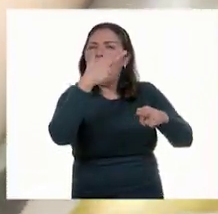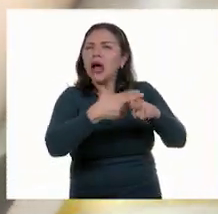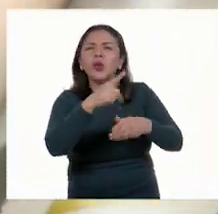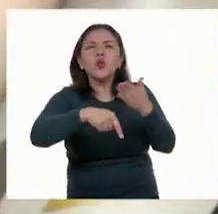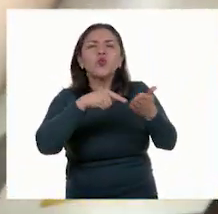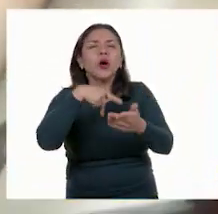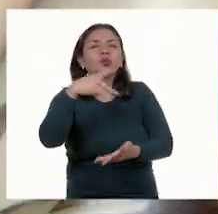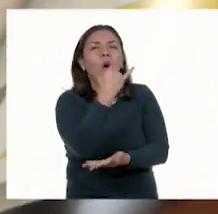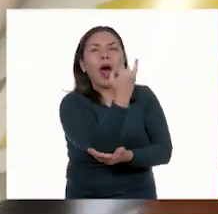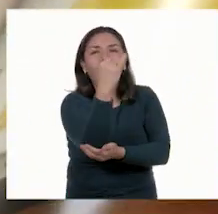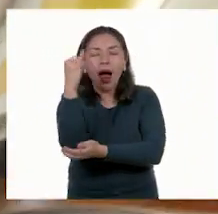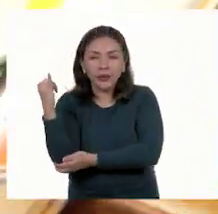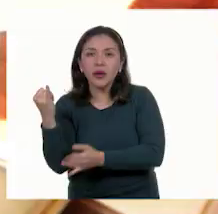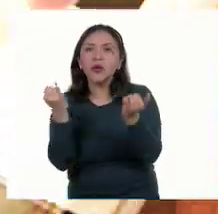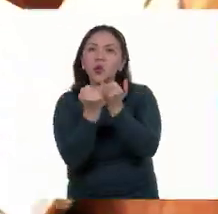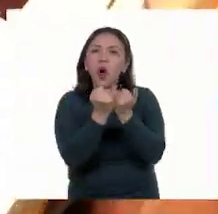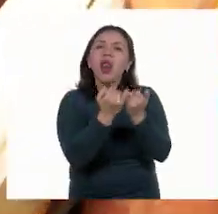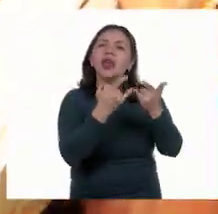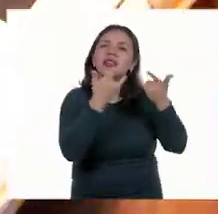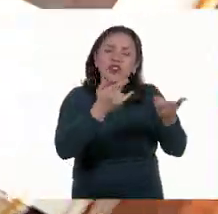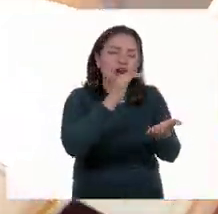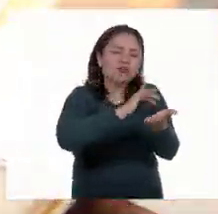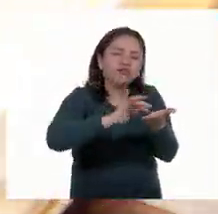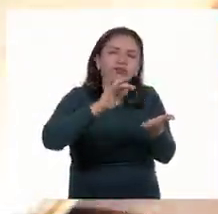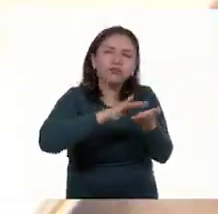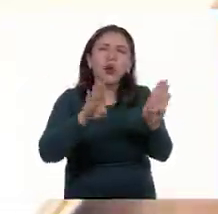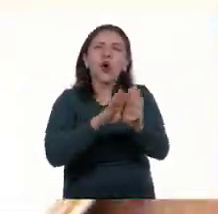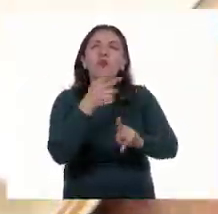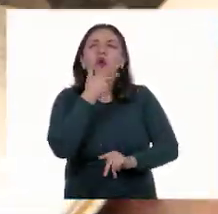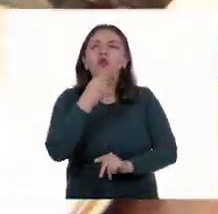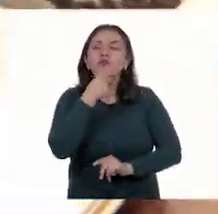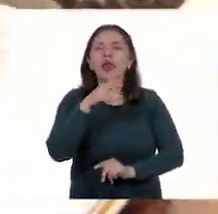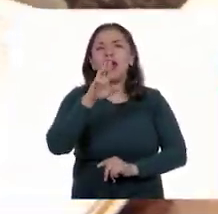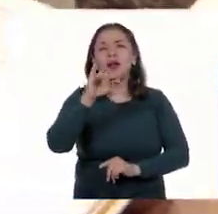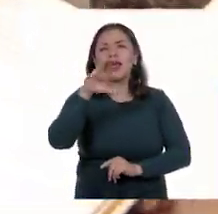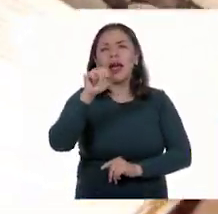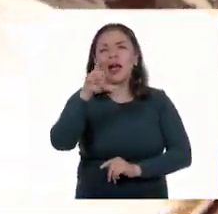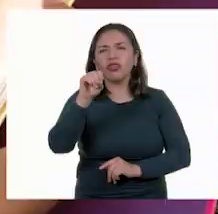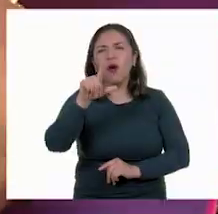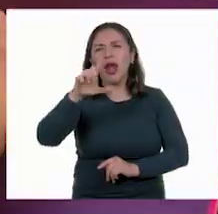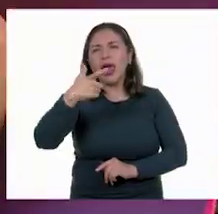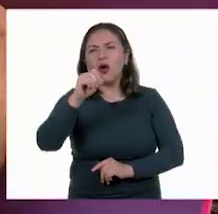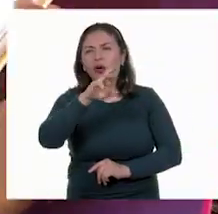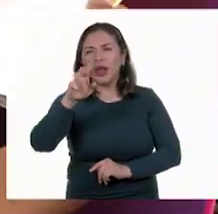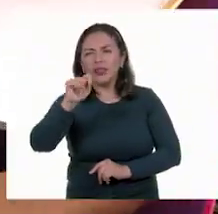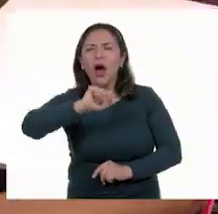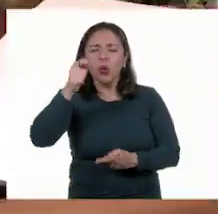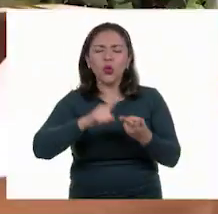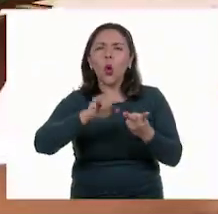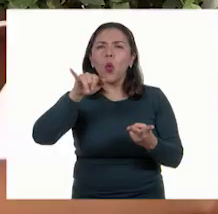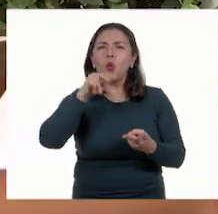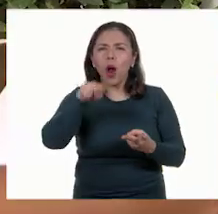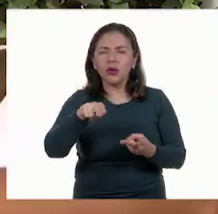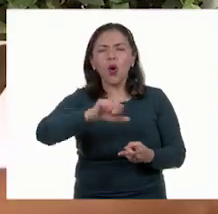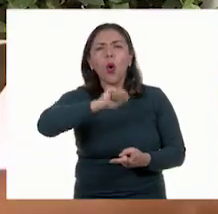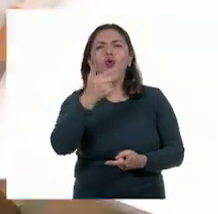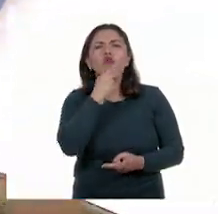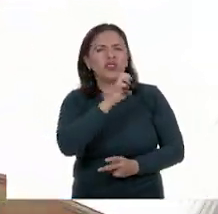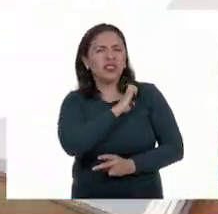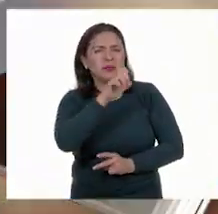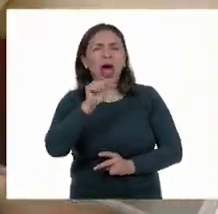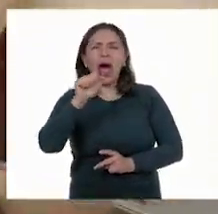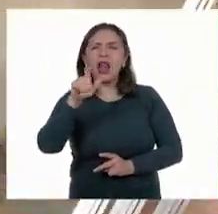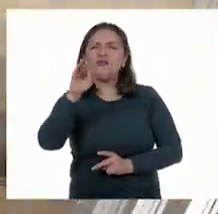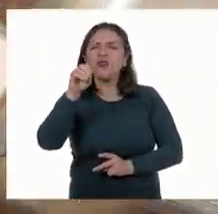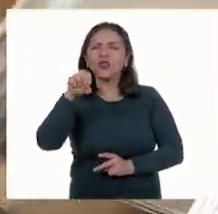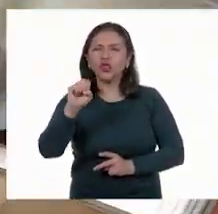de su jardín, incluyendo textos de los arquitectos Ricardo Legorreta y Juan Palomar, los especialistas Alfonso Alfaro